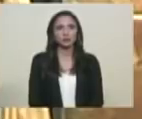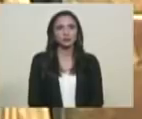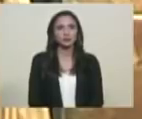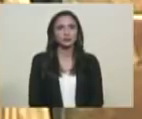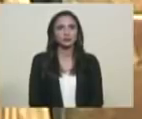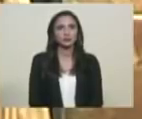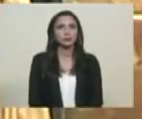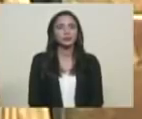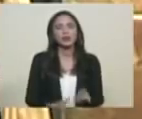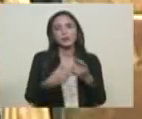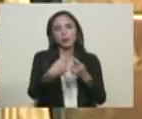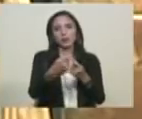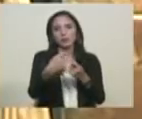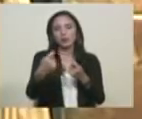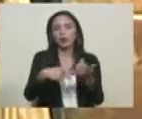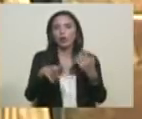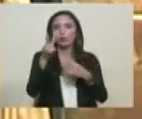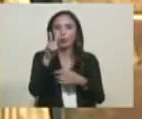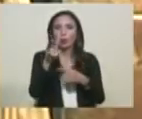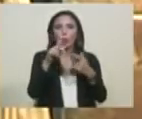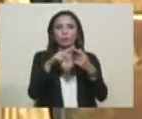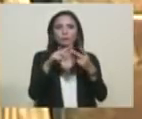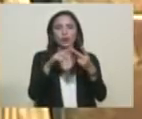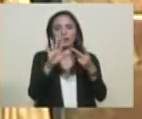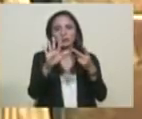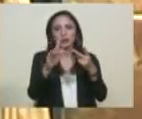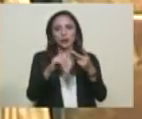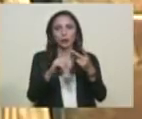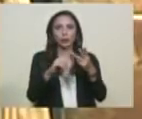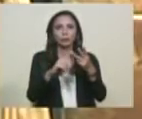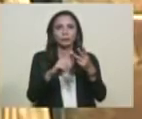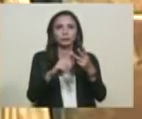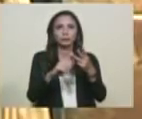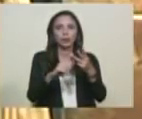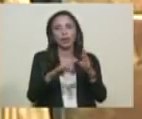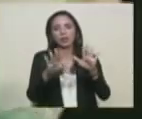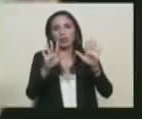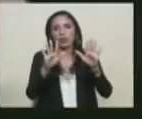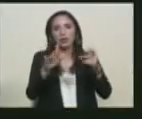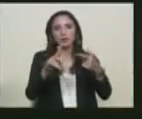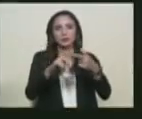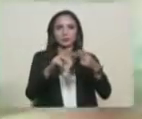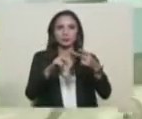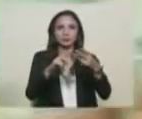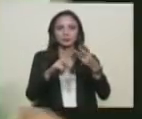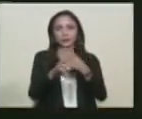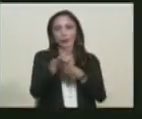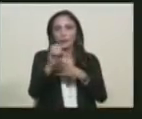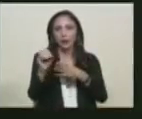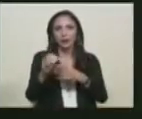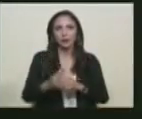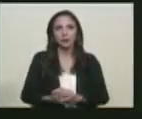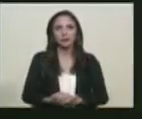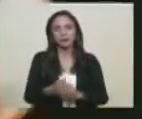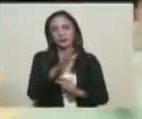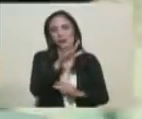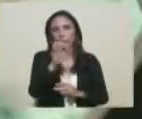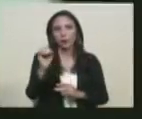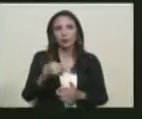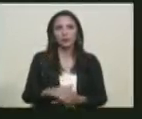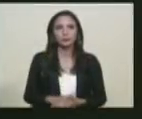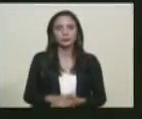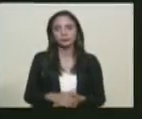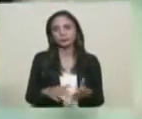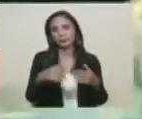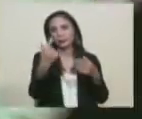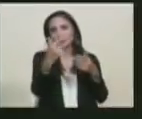Aquí está el dinero, 2 bolívares, 5, 10, 20,